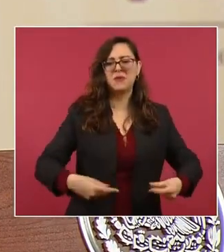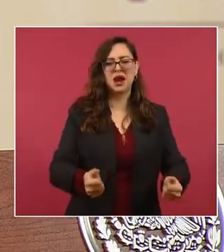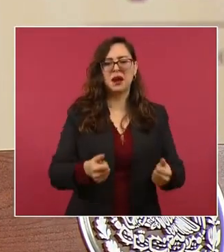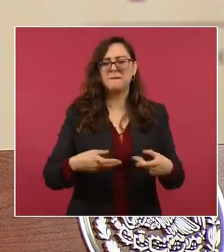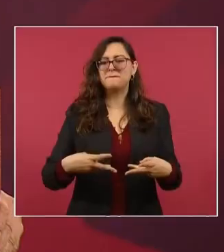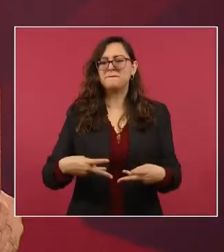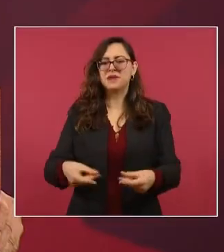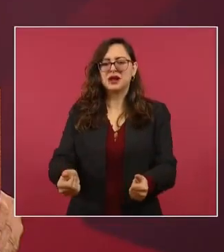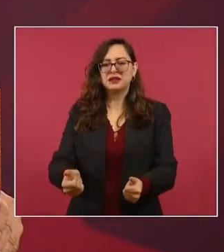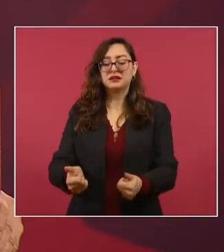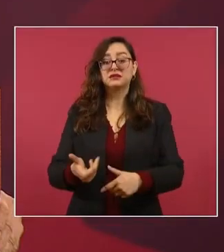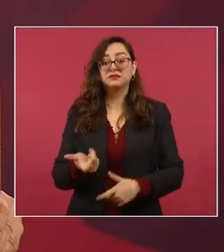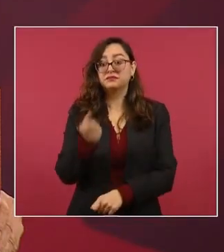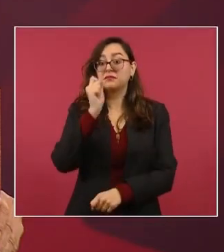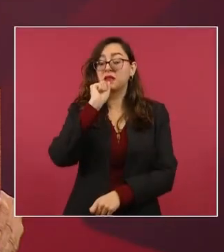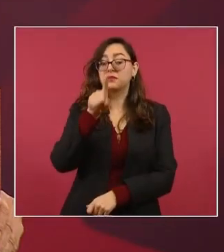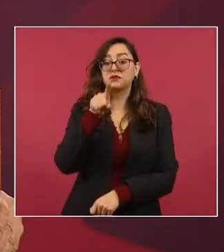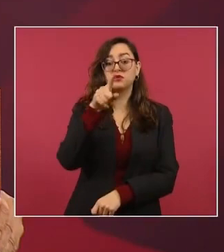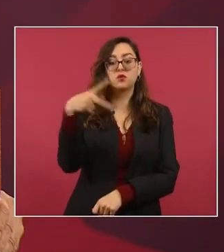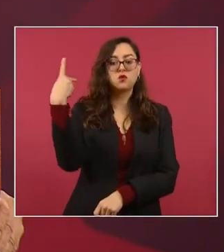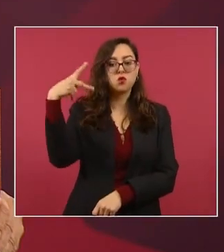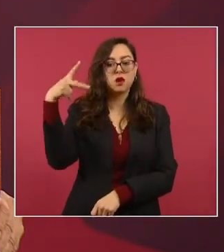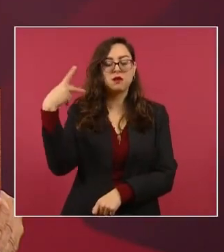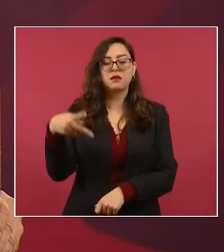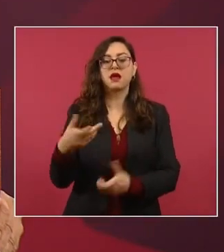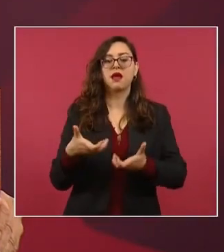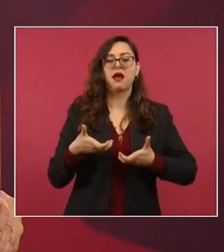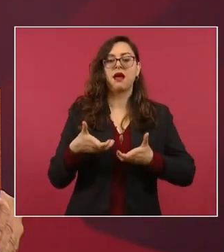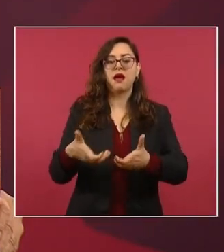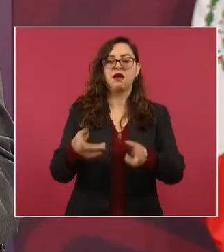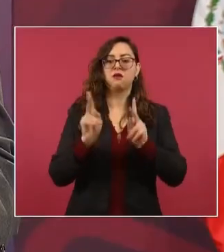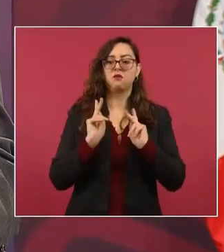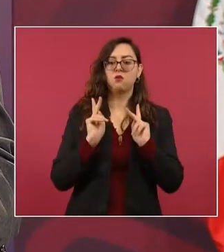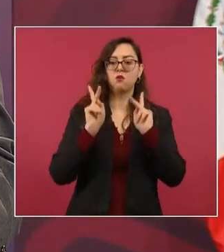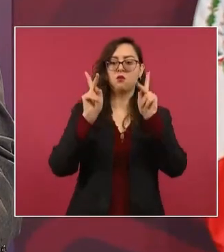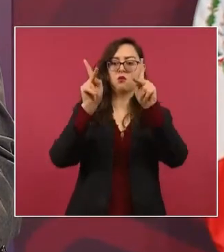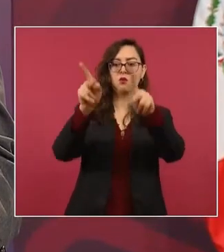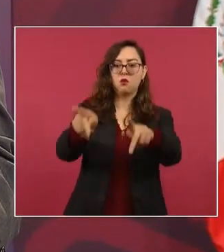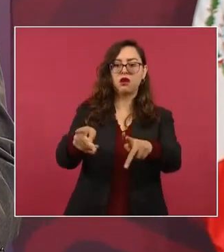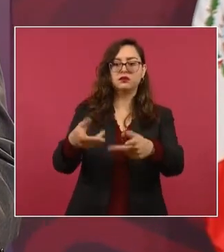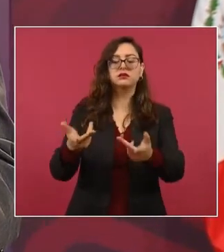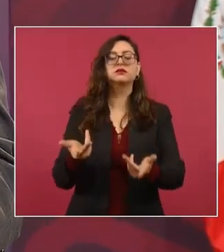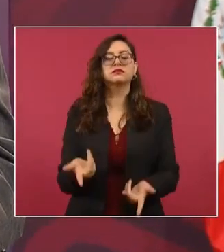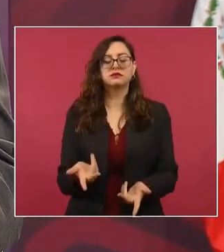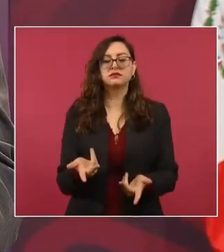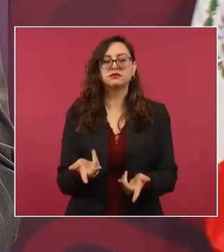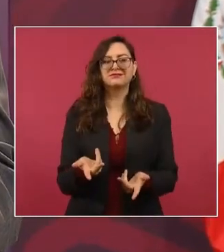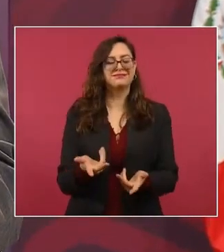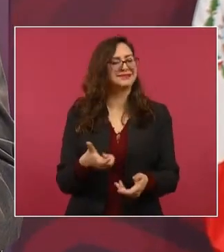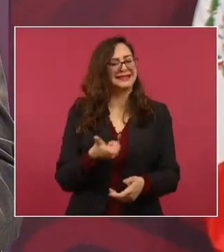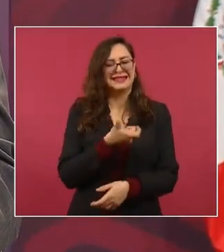el mismo segundo piso para cruzar Puebla,